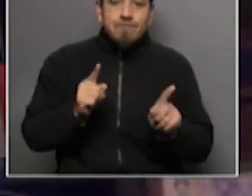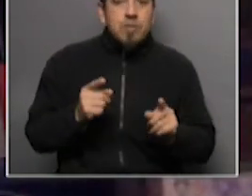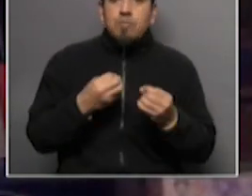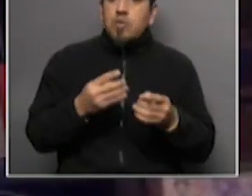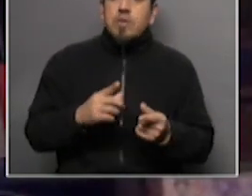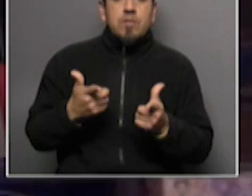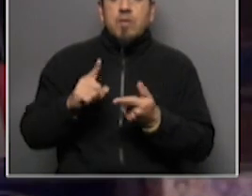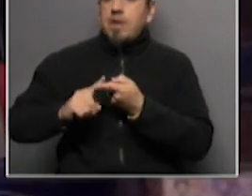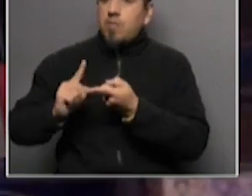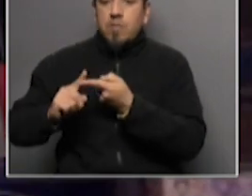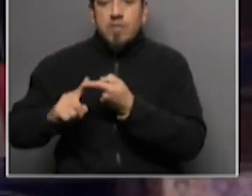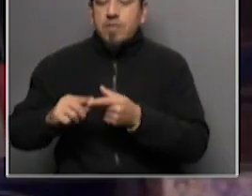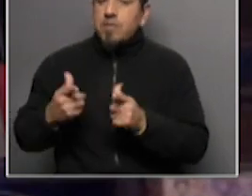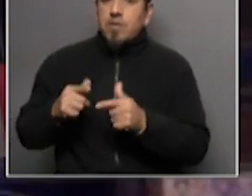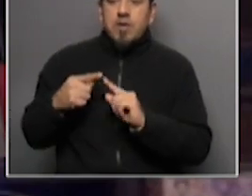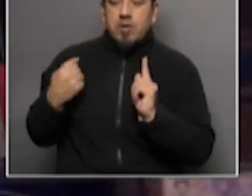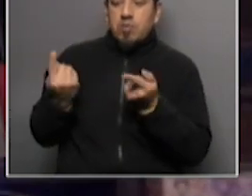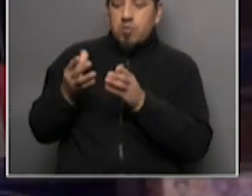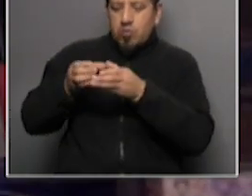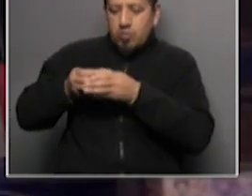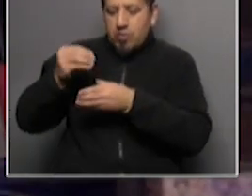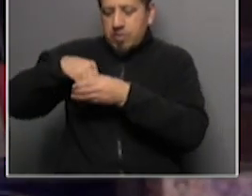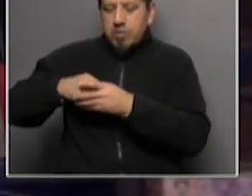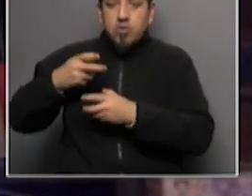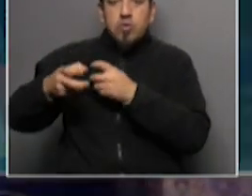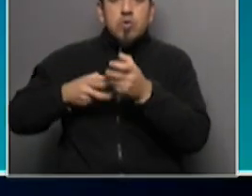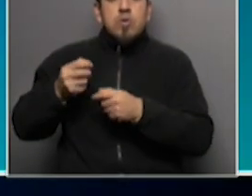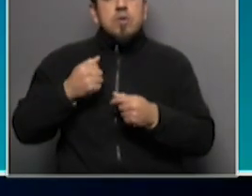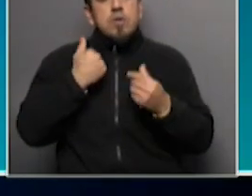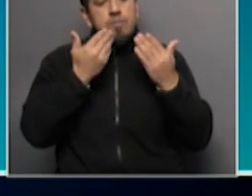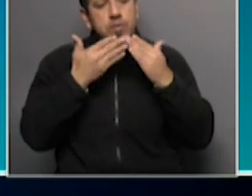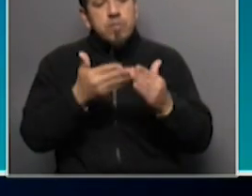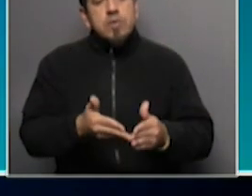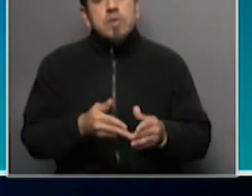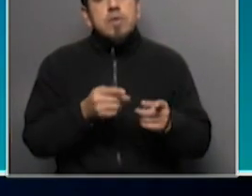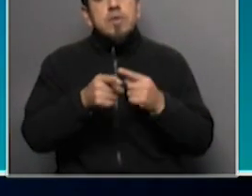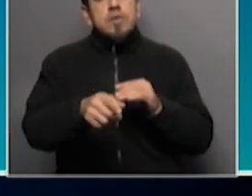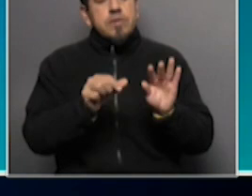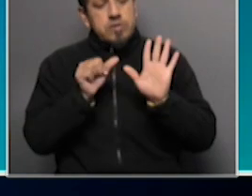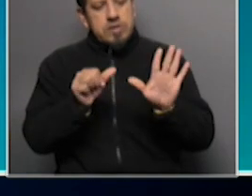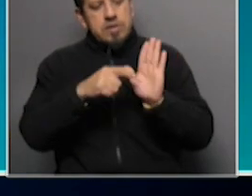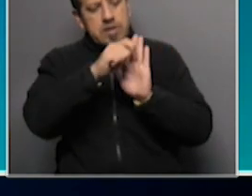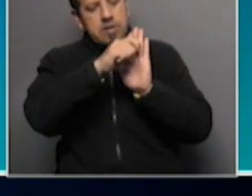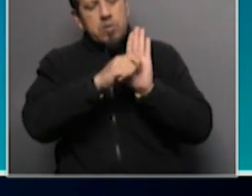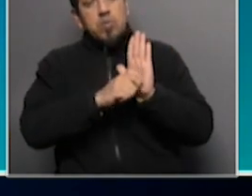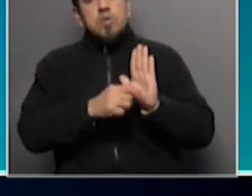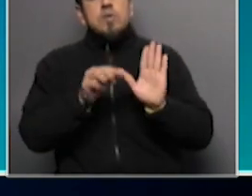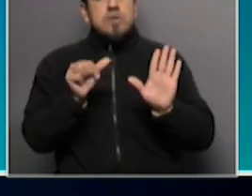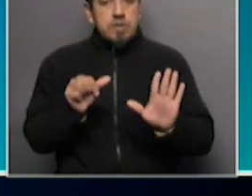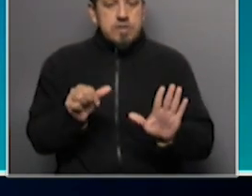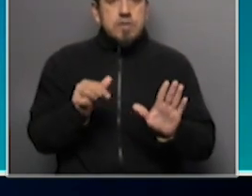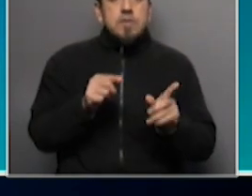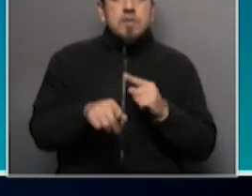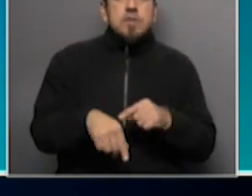hay acuerdo de todos los sectores de la coalición. Daniel, una pregunta antes del cierre. De esos seis artículos o seis grandes temas vinculados